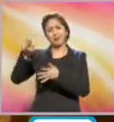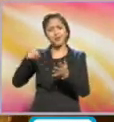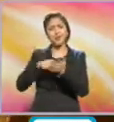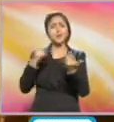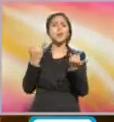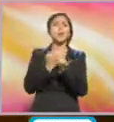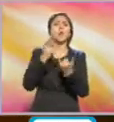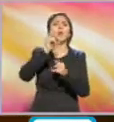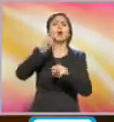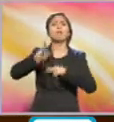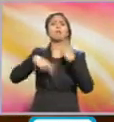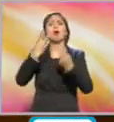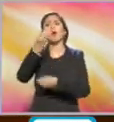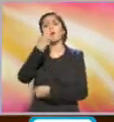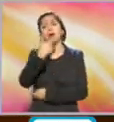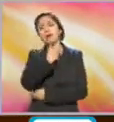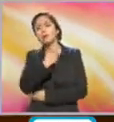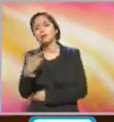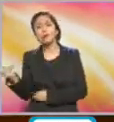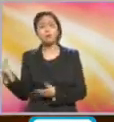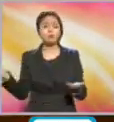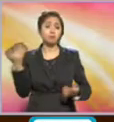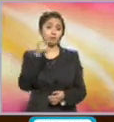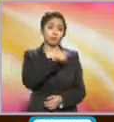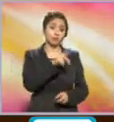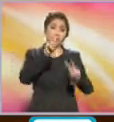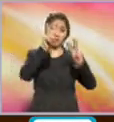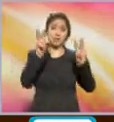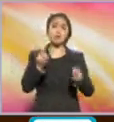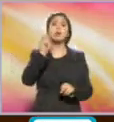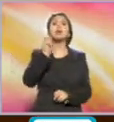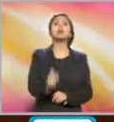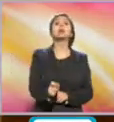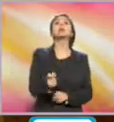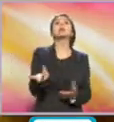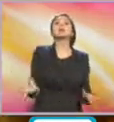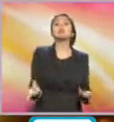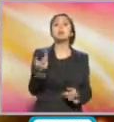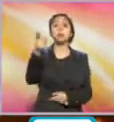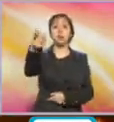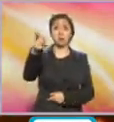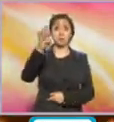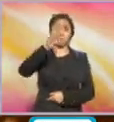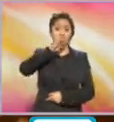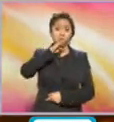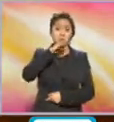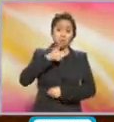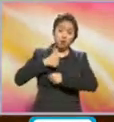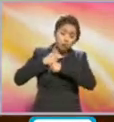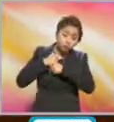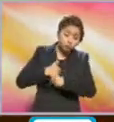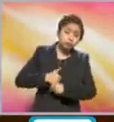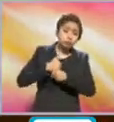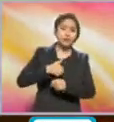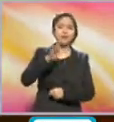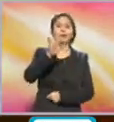En un restaurante, claro. ¿No? Y bueno, pues este tema lo dice todo. Aquí que sacrificaste Ahí toda está tu haciendo